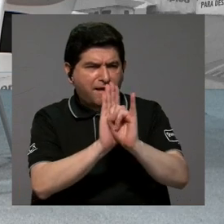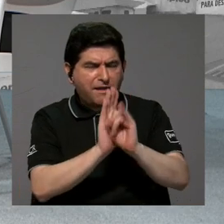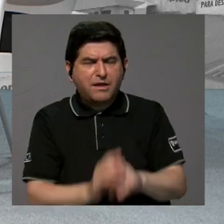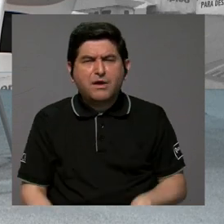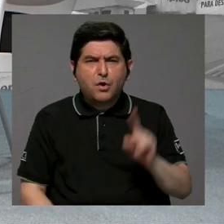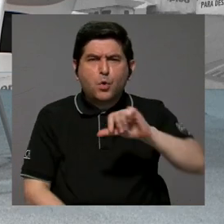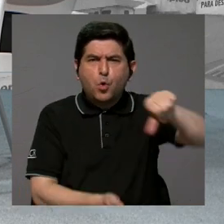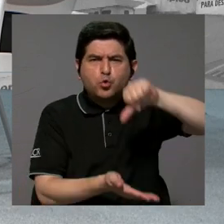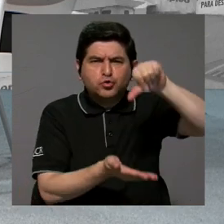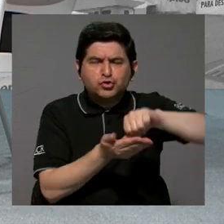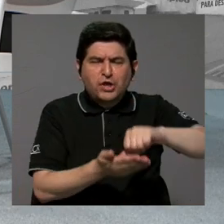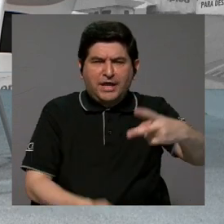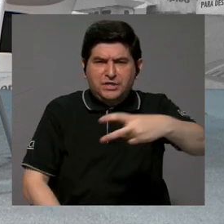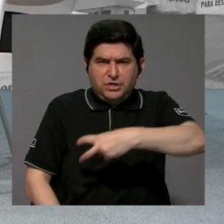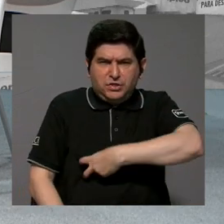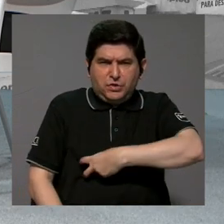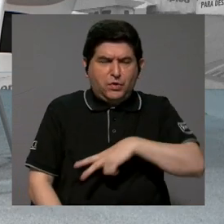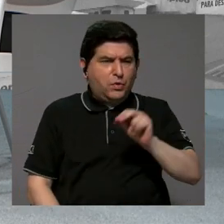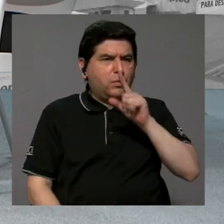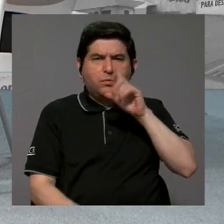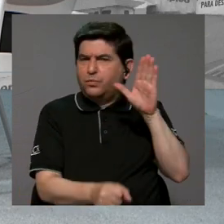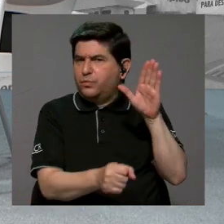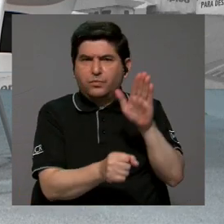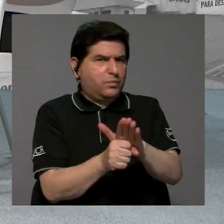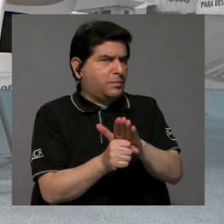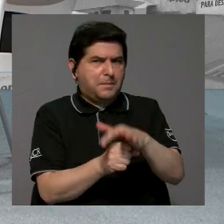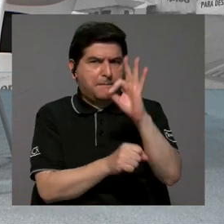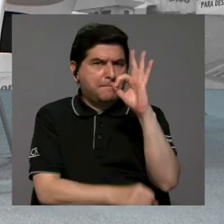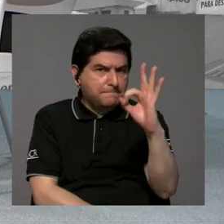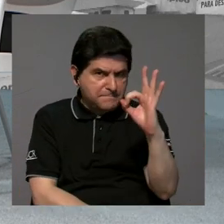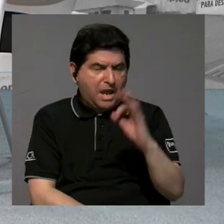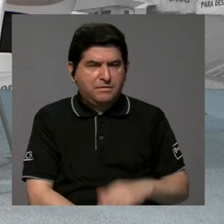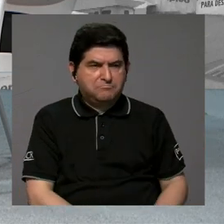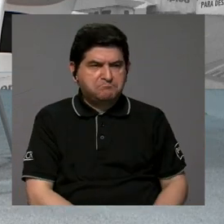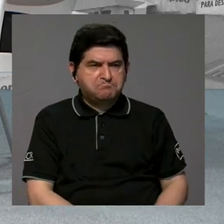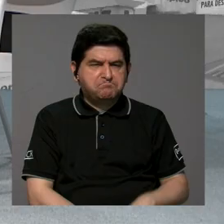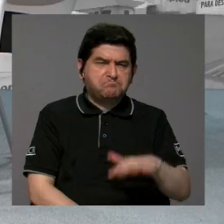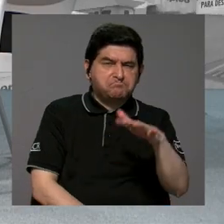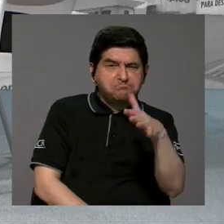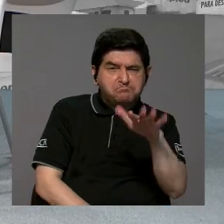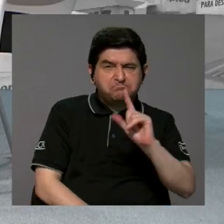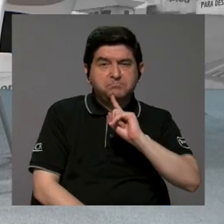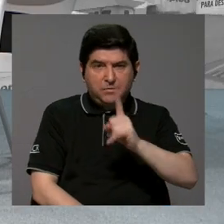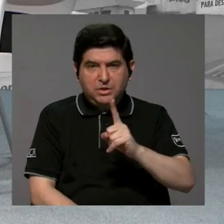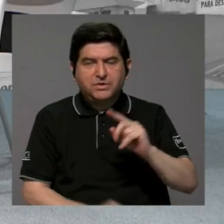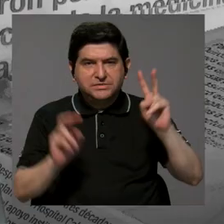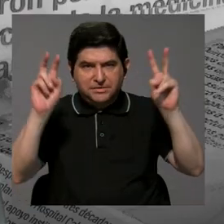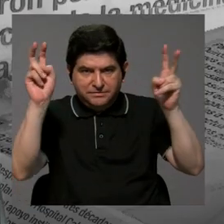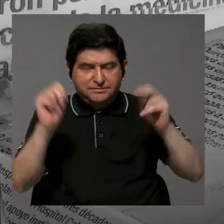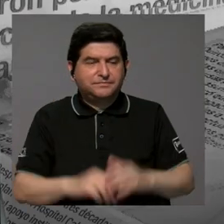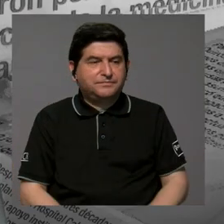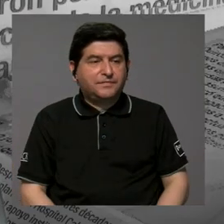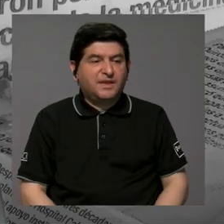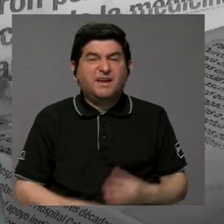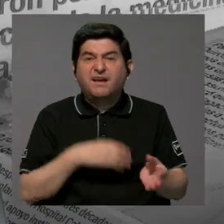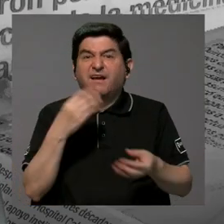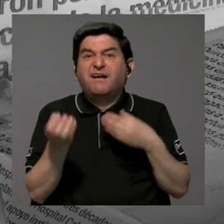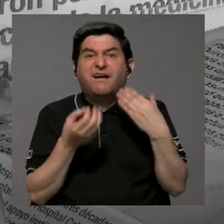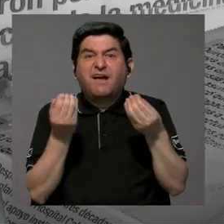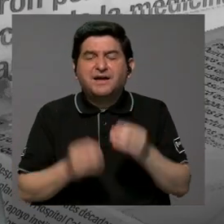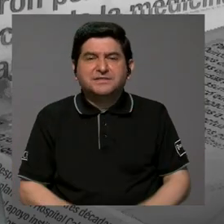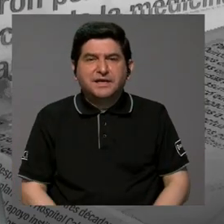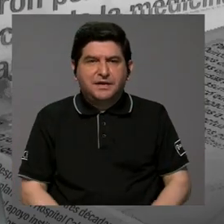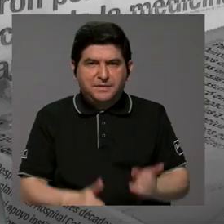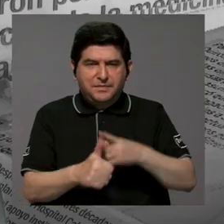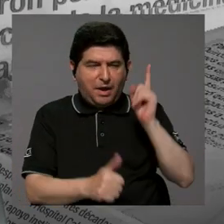identifique que algún centro de trasplante no está cumpliendo bien, más o menos estas son las palabras, lo que se hace